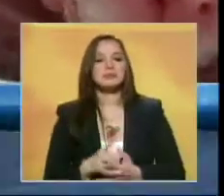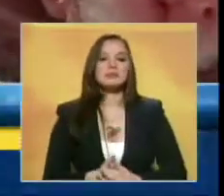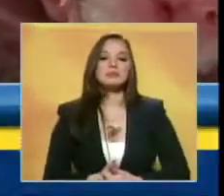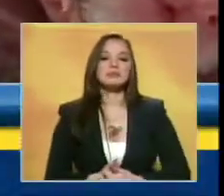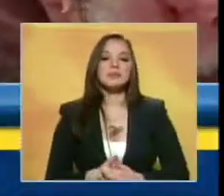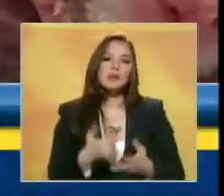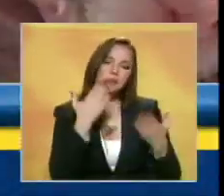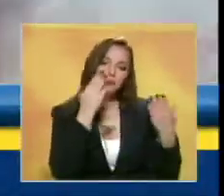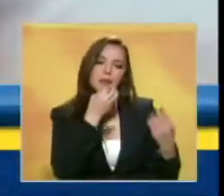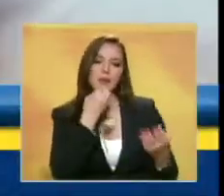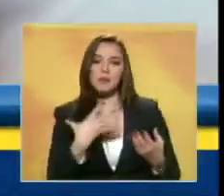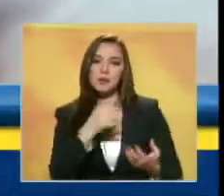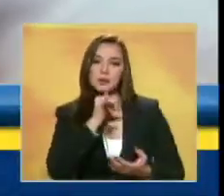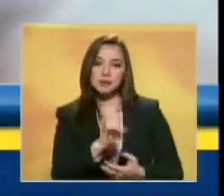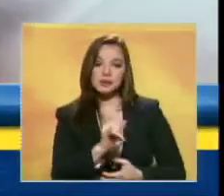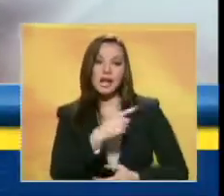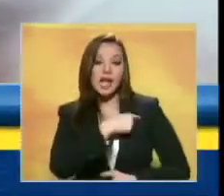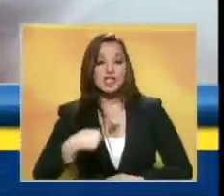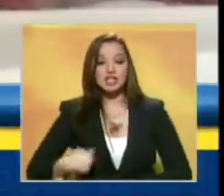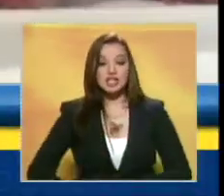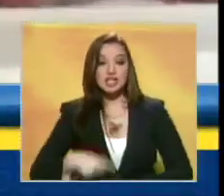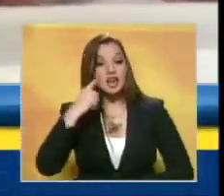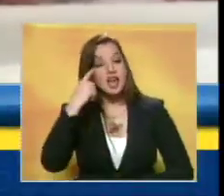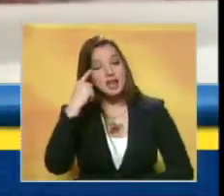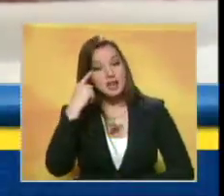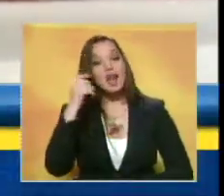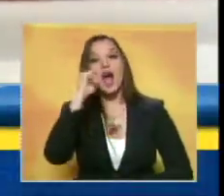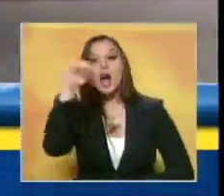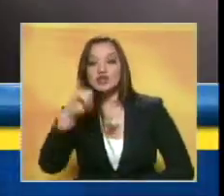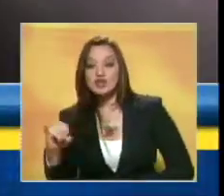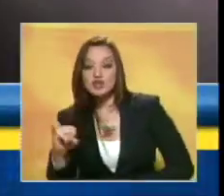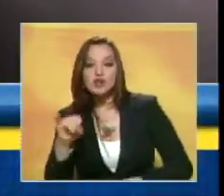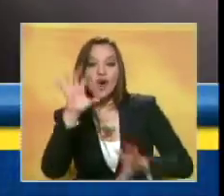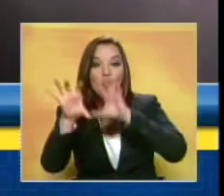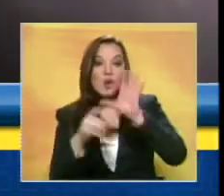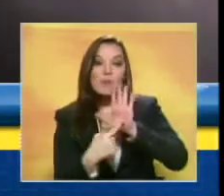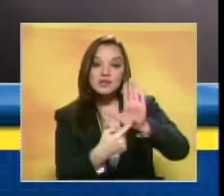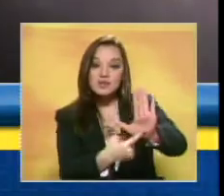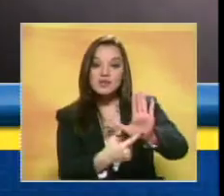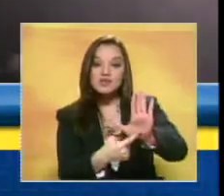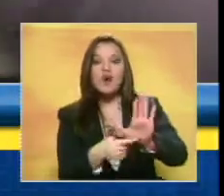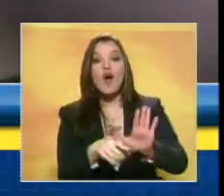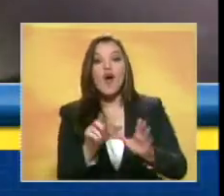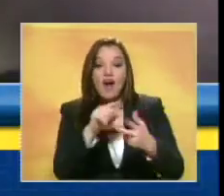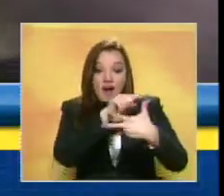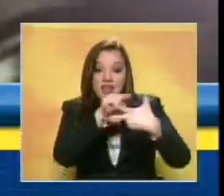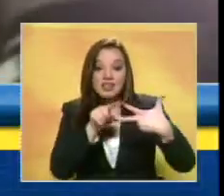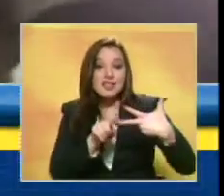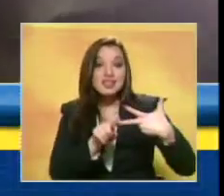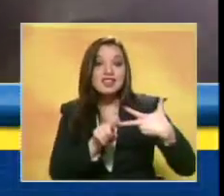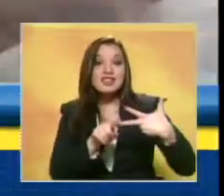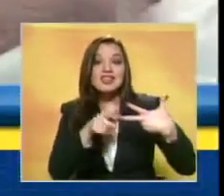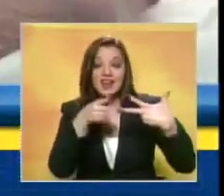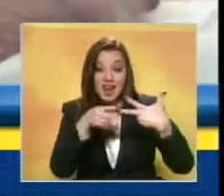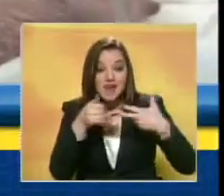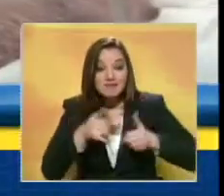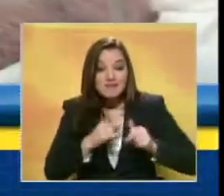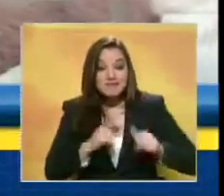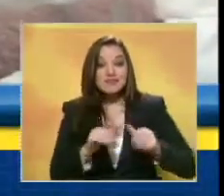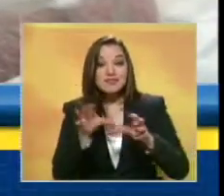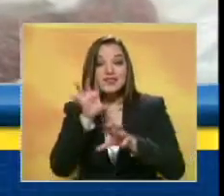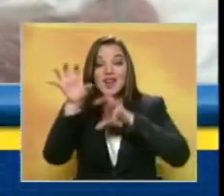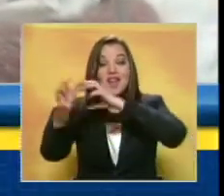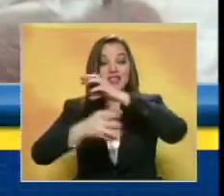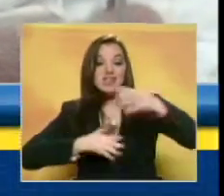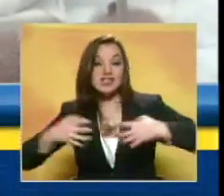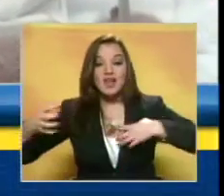Y esta hermosa noticia, en China un zoológico presentó públicamente los primeros trillizos de oso panda en el mundo.